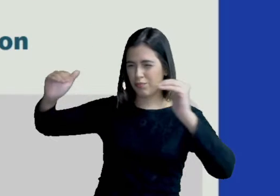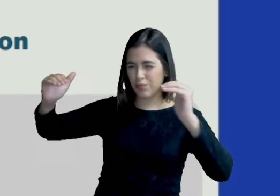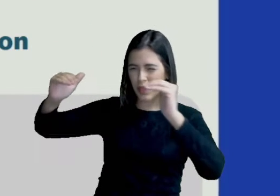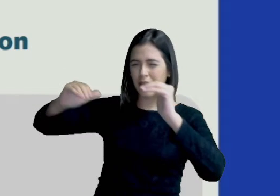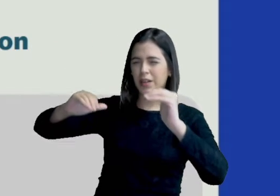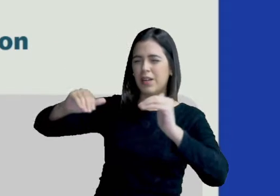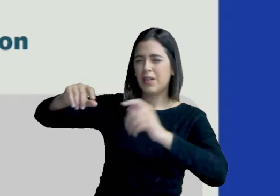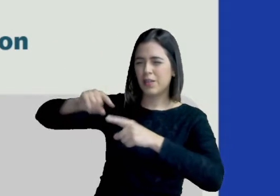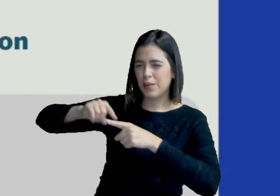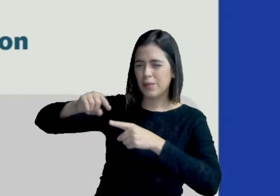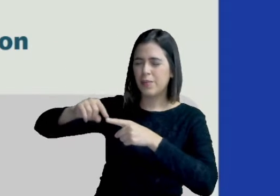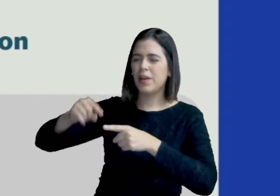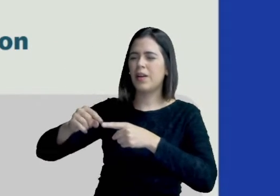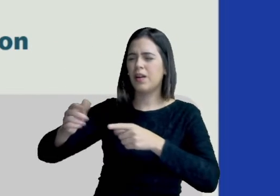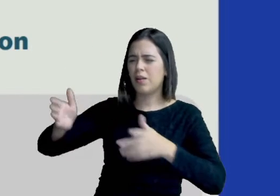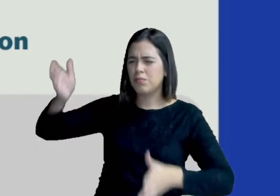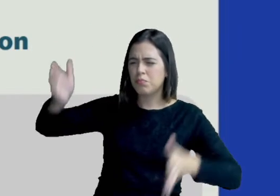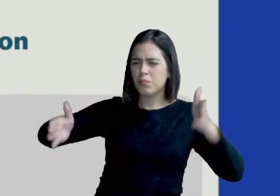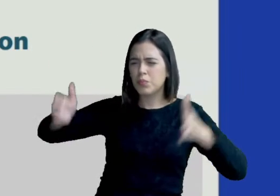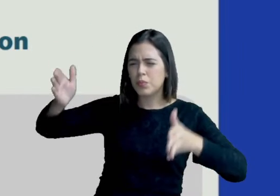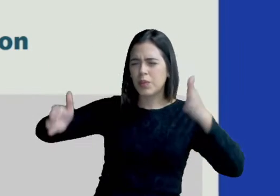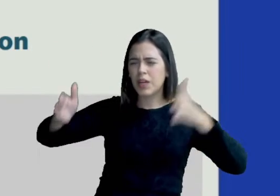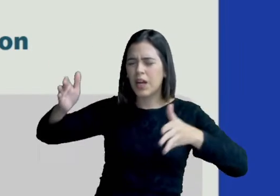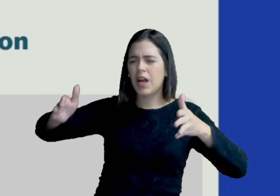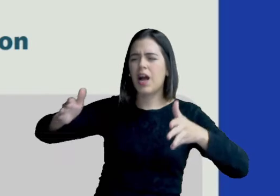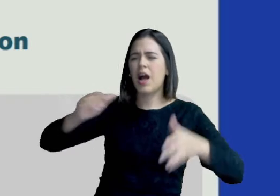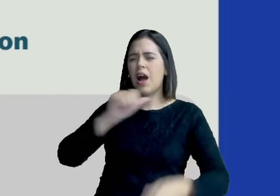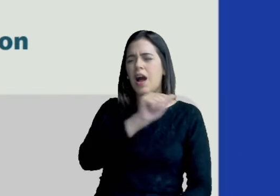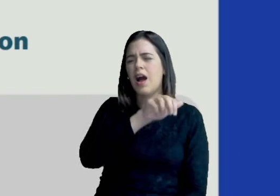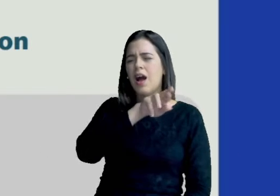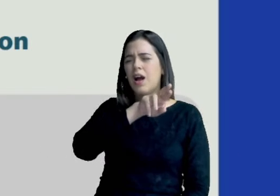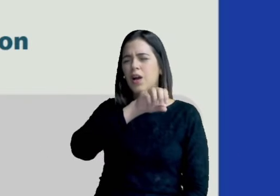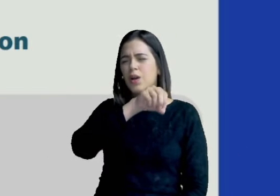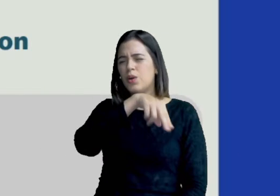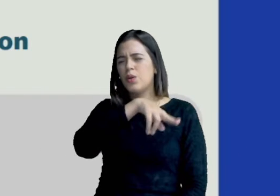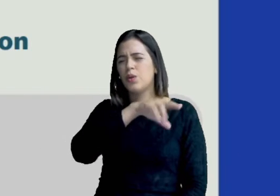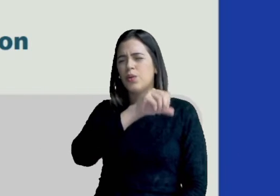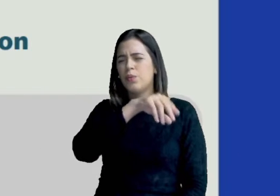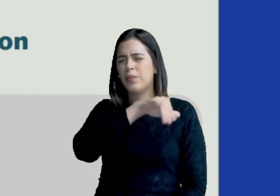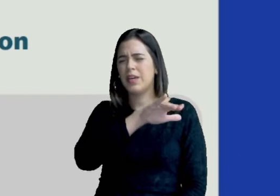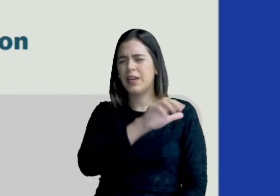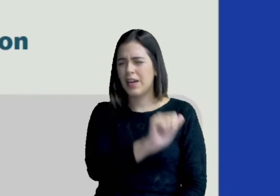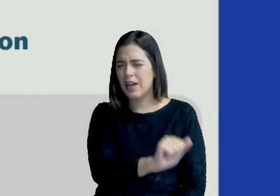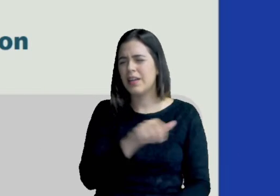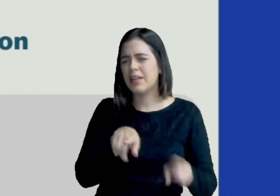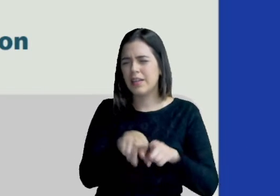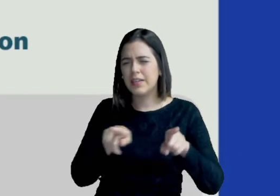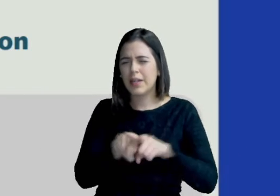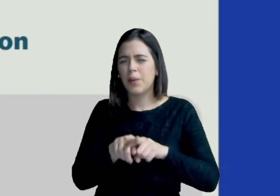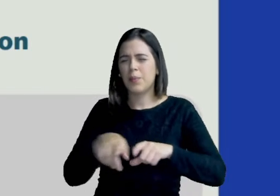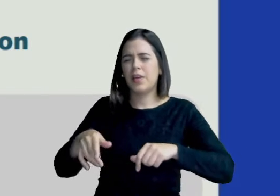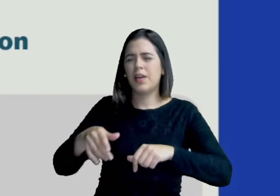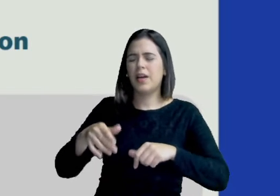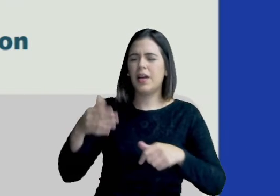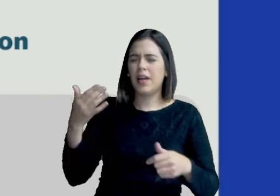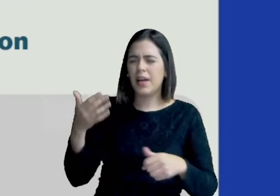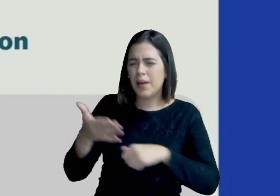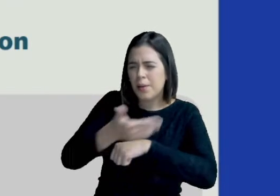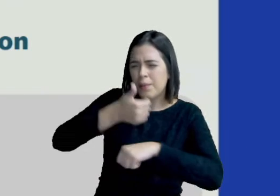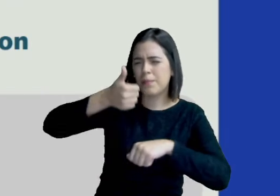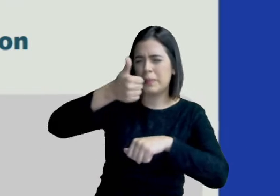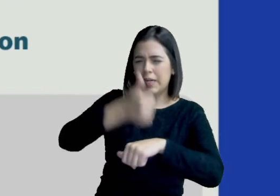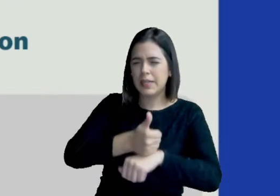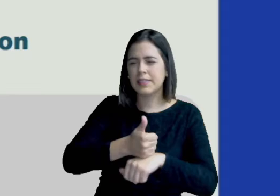que a su vez está dentro del barrio de Agronomía y linda con el de Villa del Parque, y en